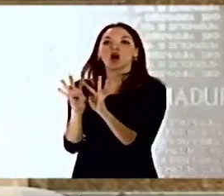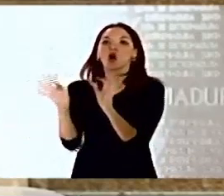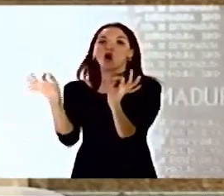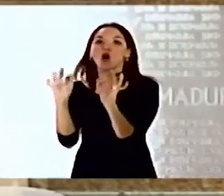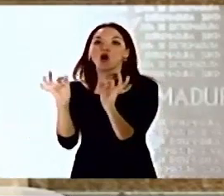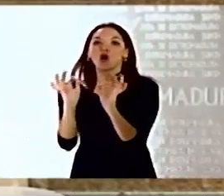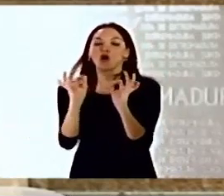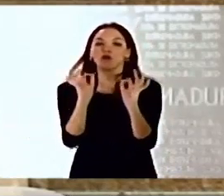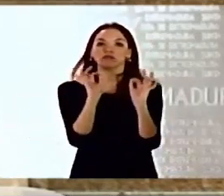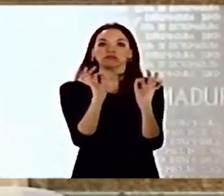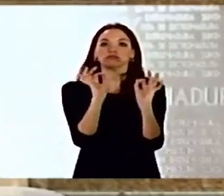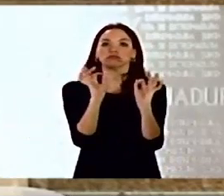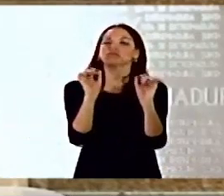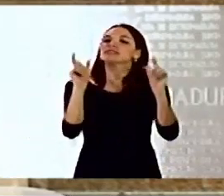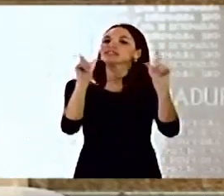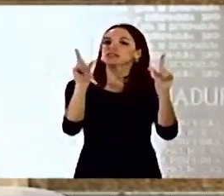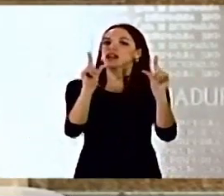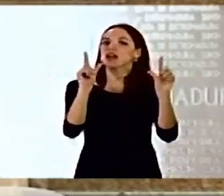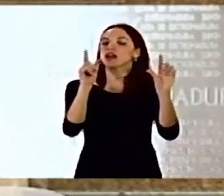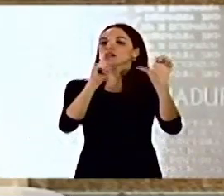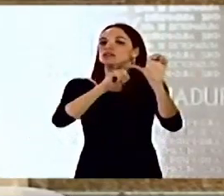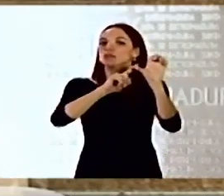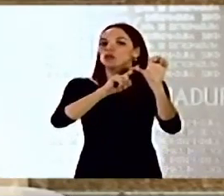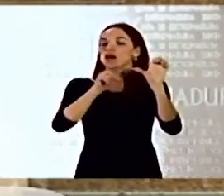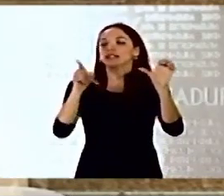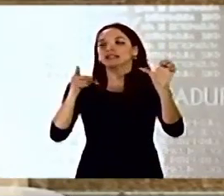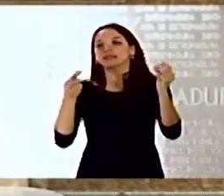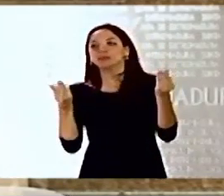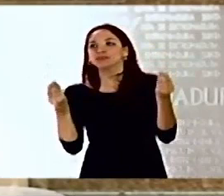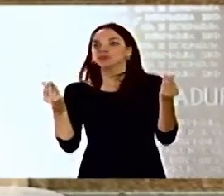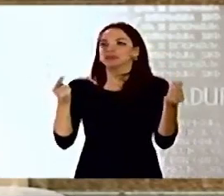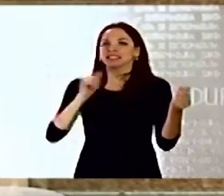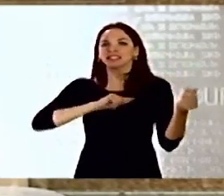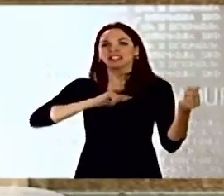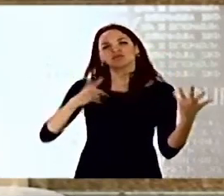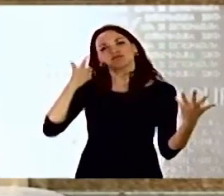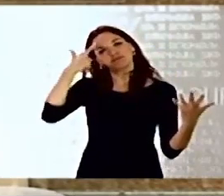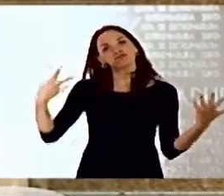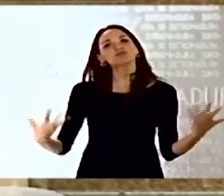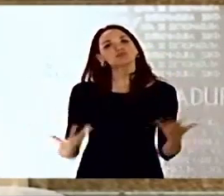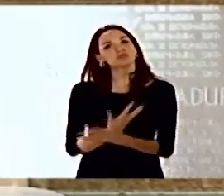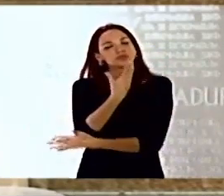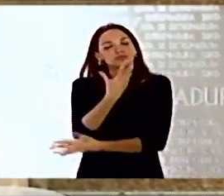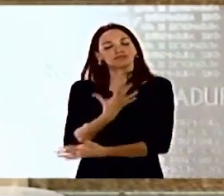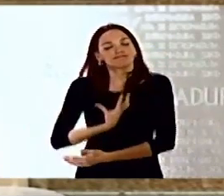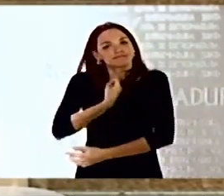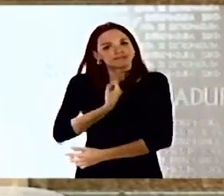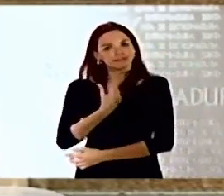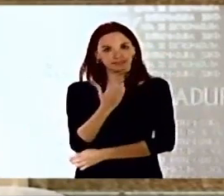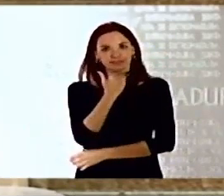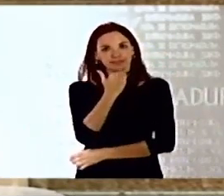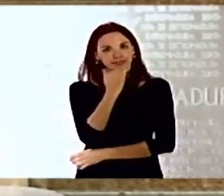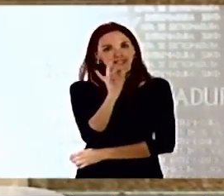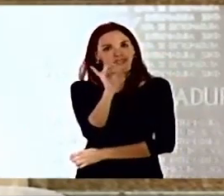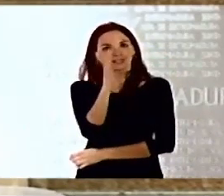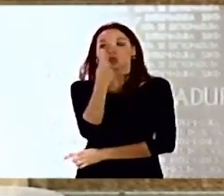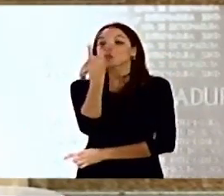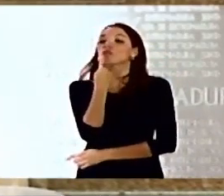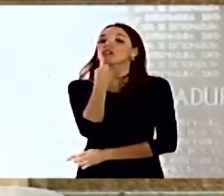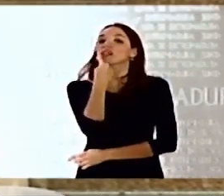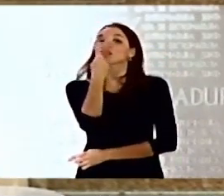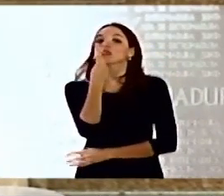Medios Audiovisuales, se hayan podido sentir defraudados o dolidos por una frase que